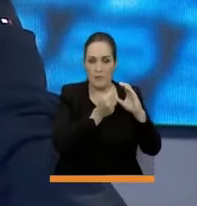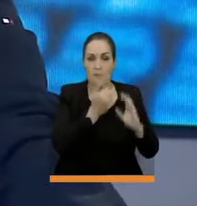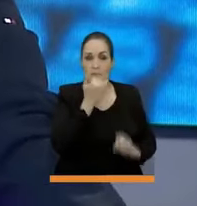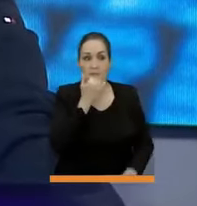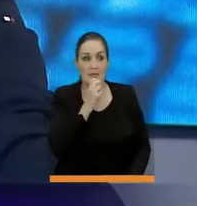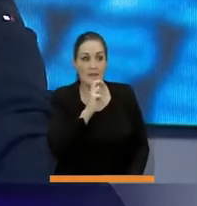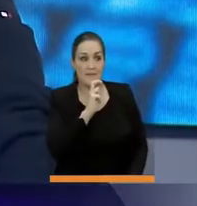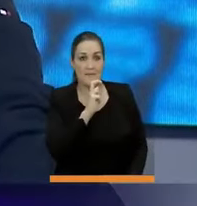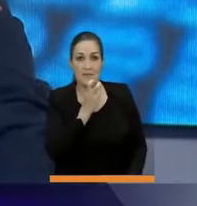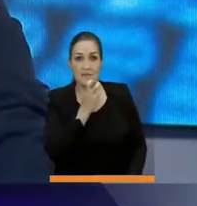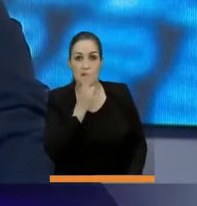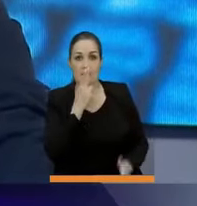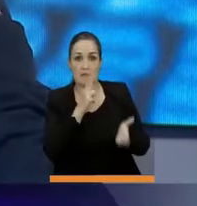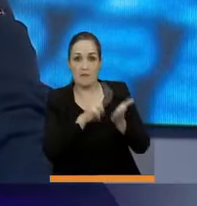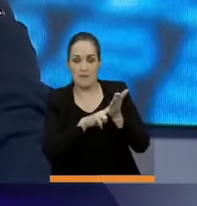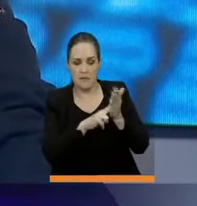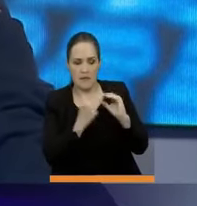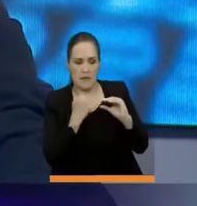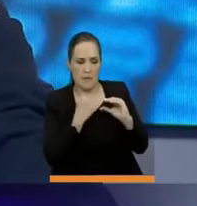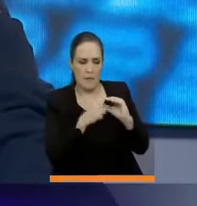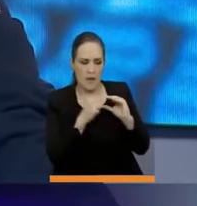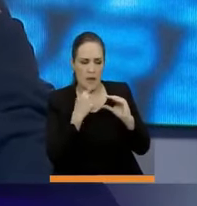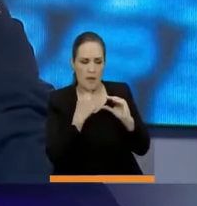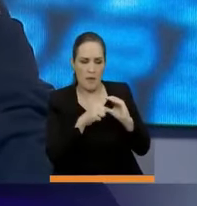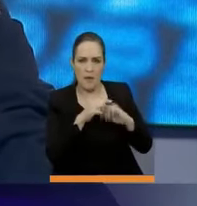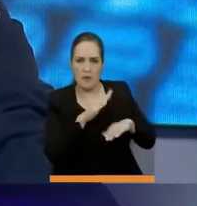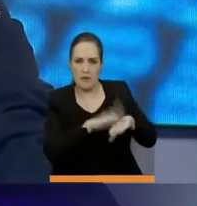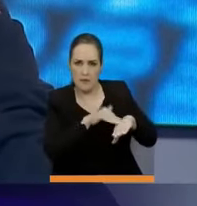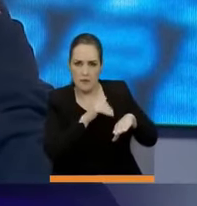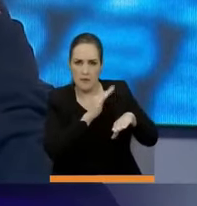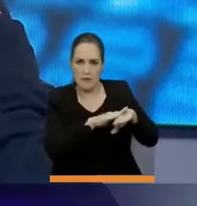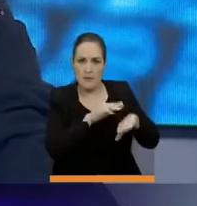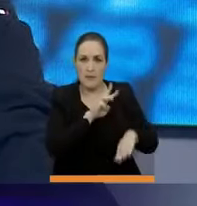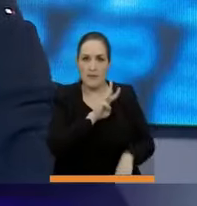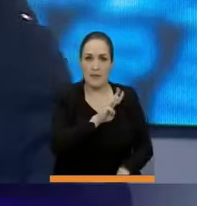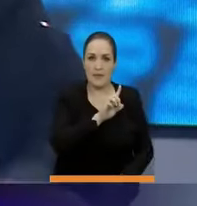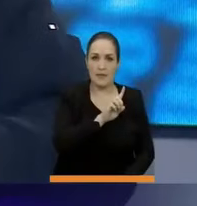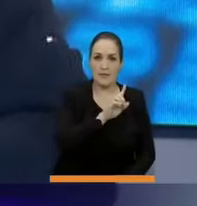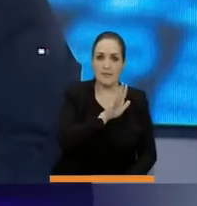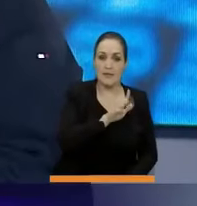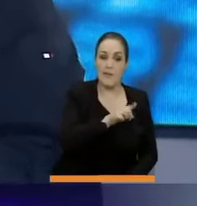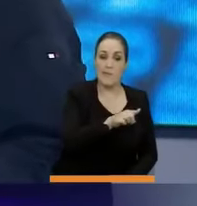enviado 315 alertas